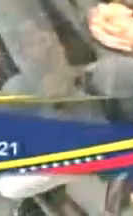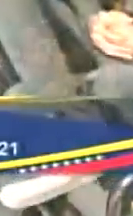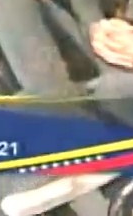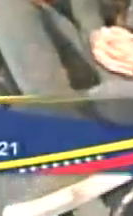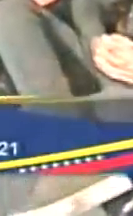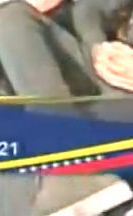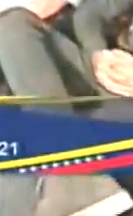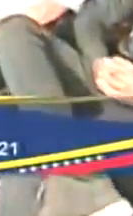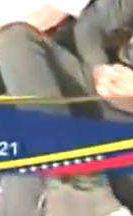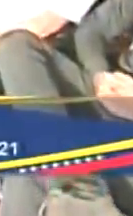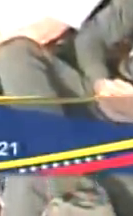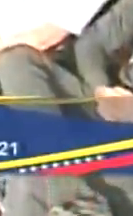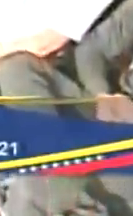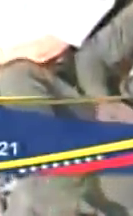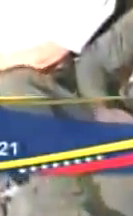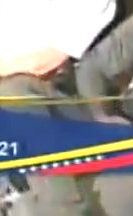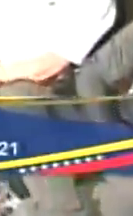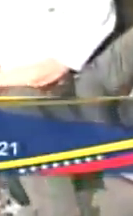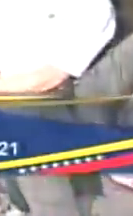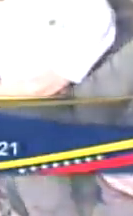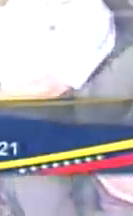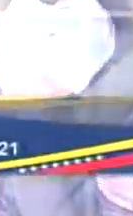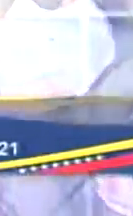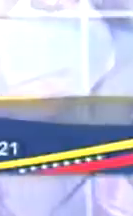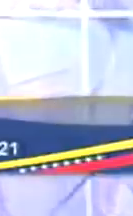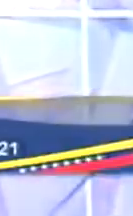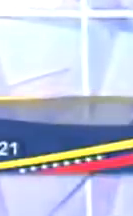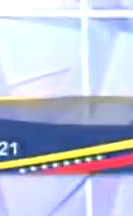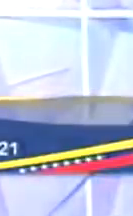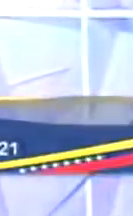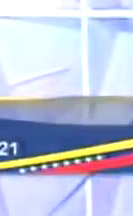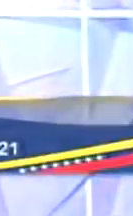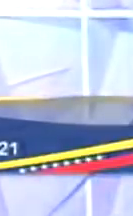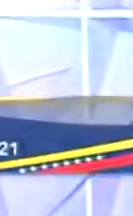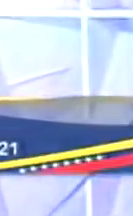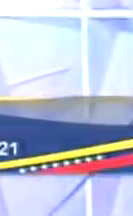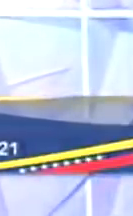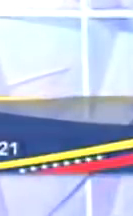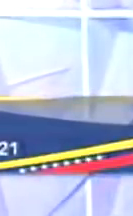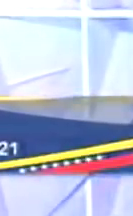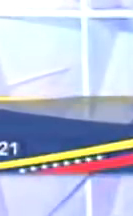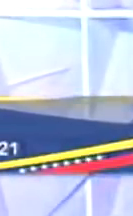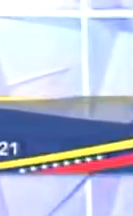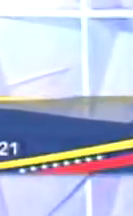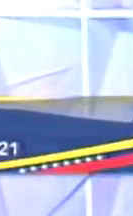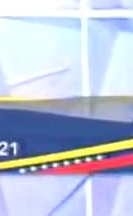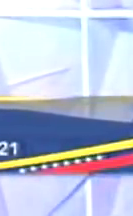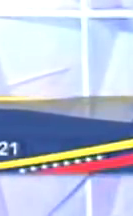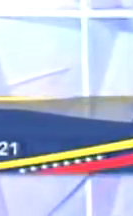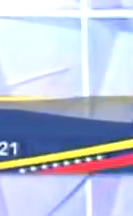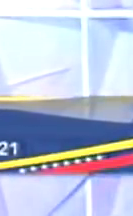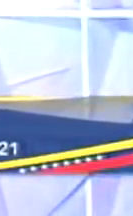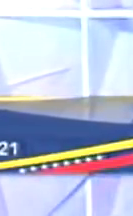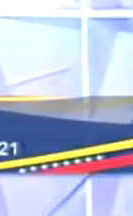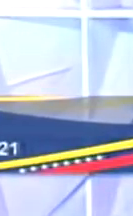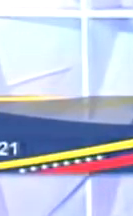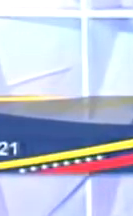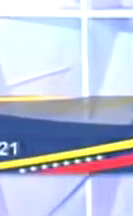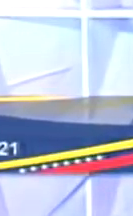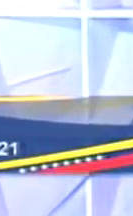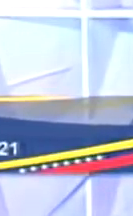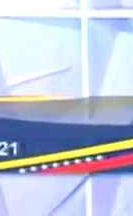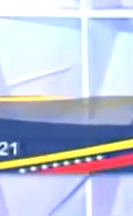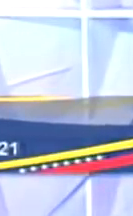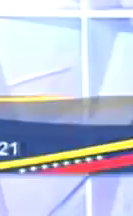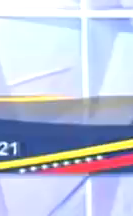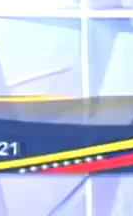de participación para todo el pueblo venezolano. A veces pensamos en la ciencia y nos imaginamos un laboratorio